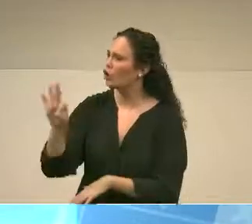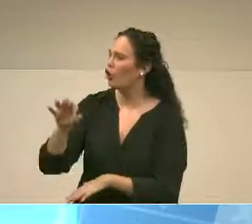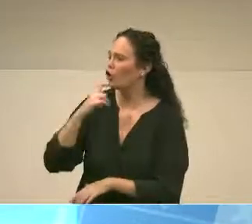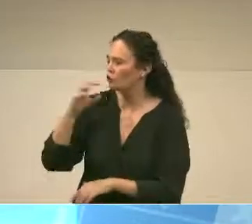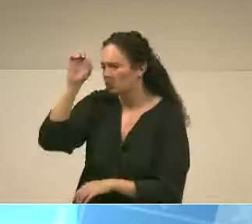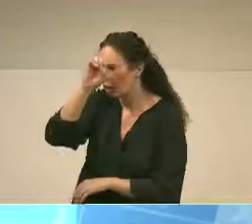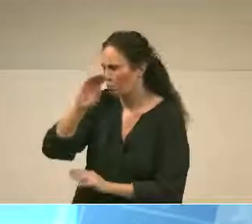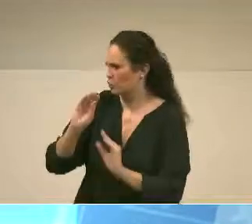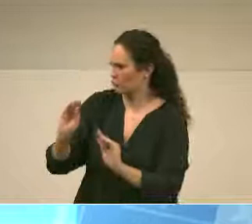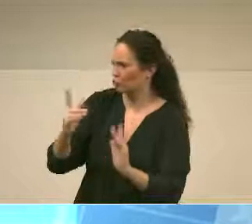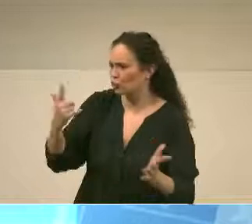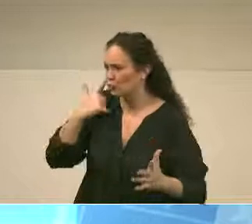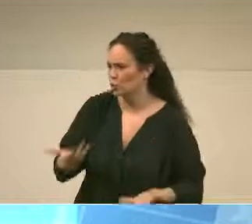daitezke.